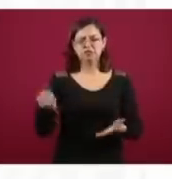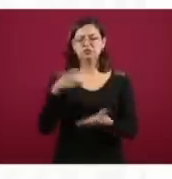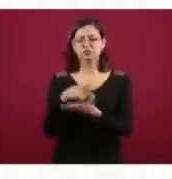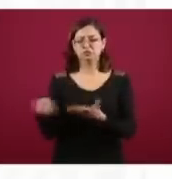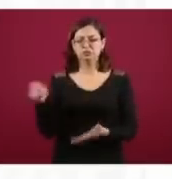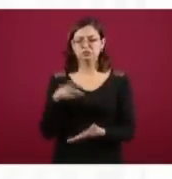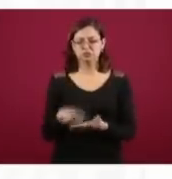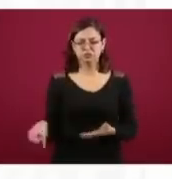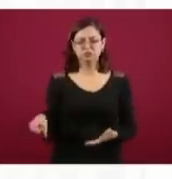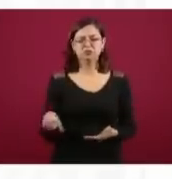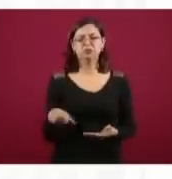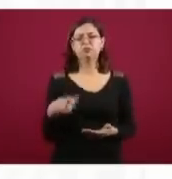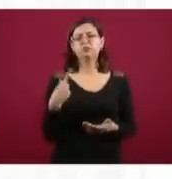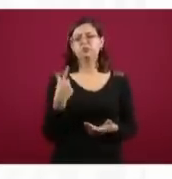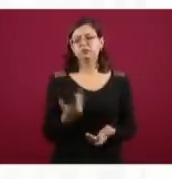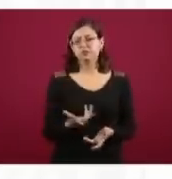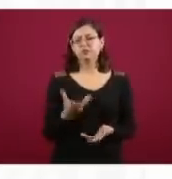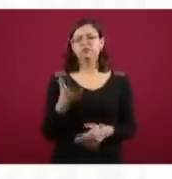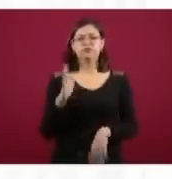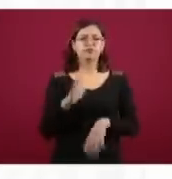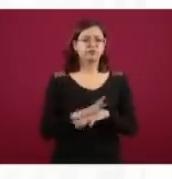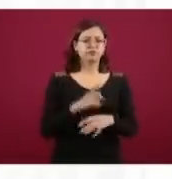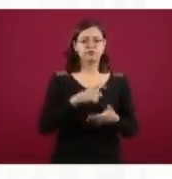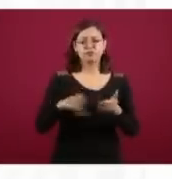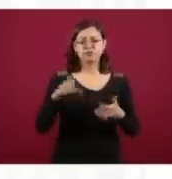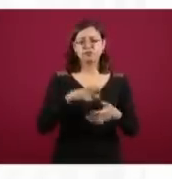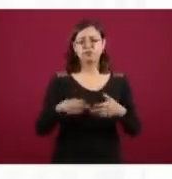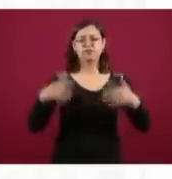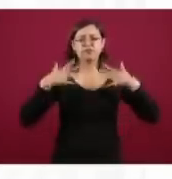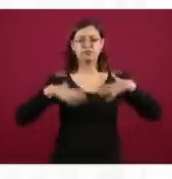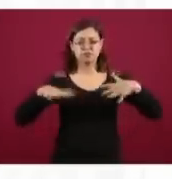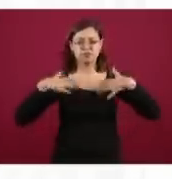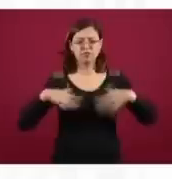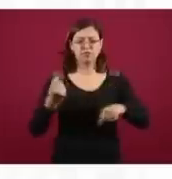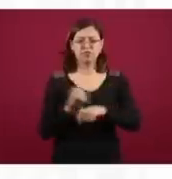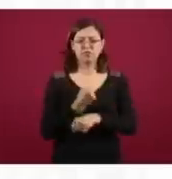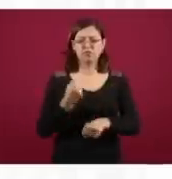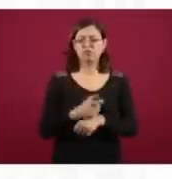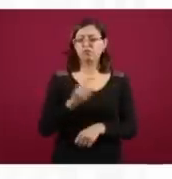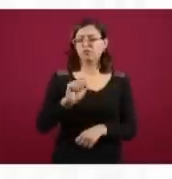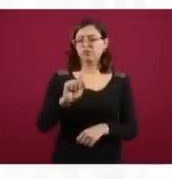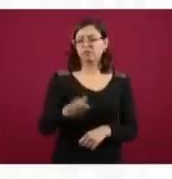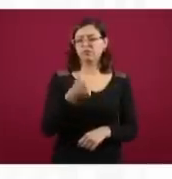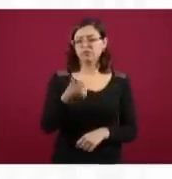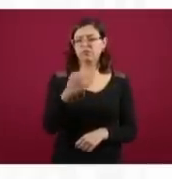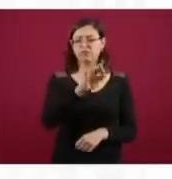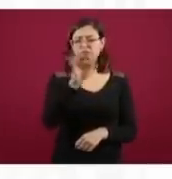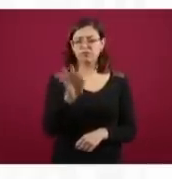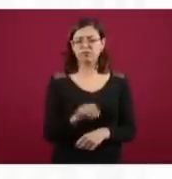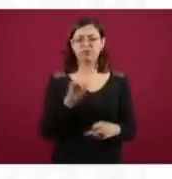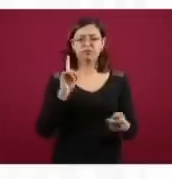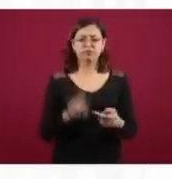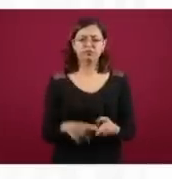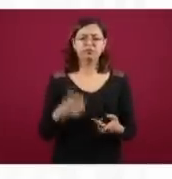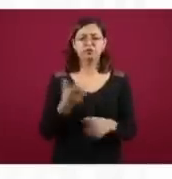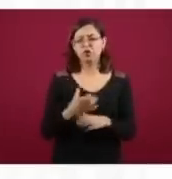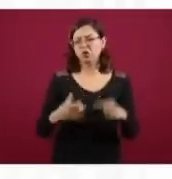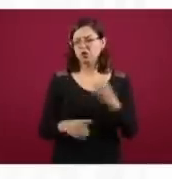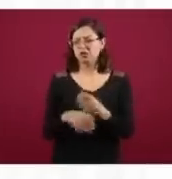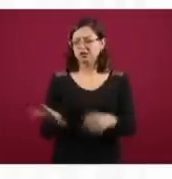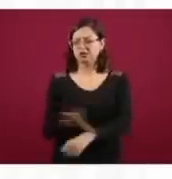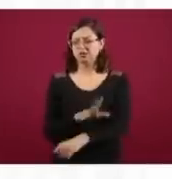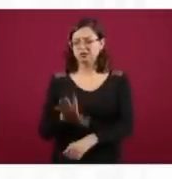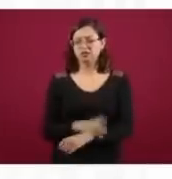cuales se desprende los productos más comprados, ropa y calzado con un 26%, electrodomésticos